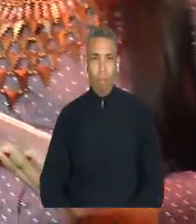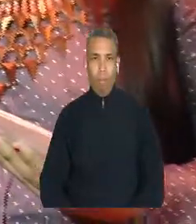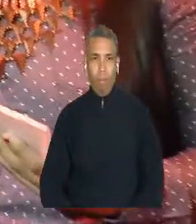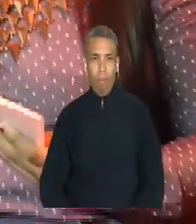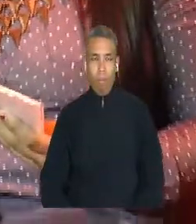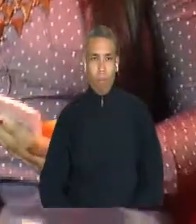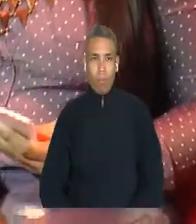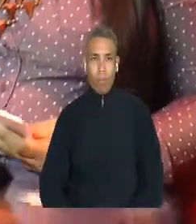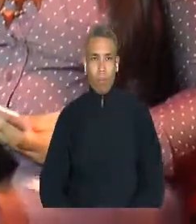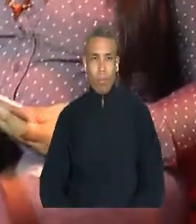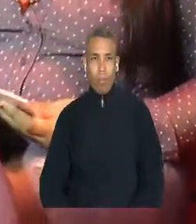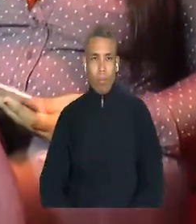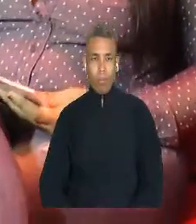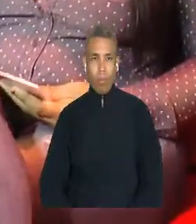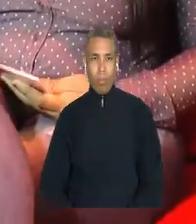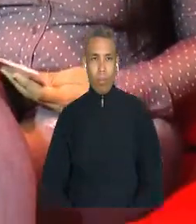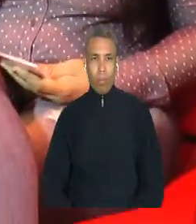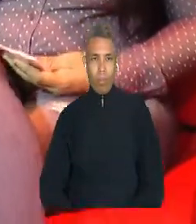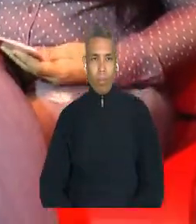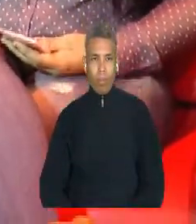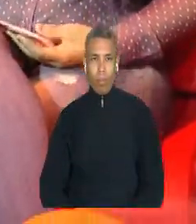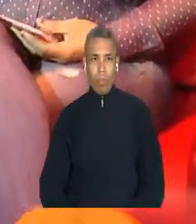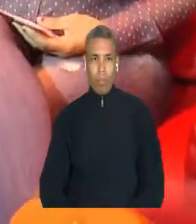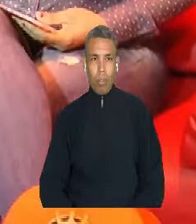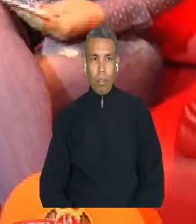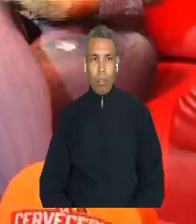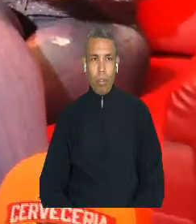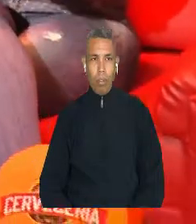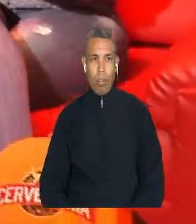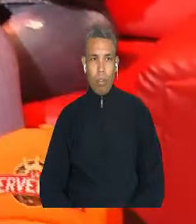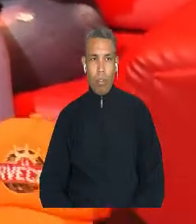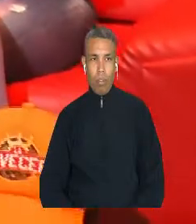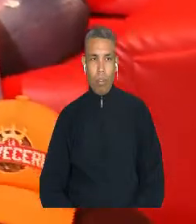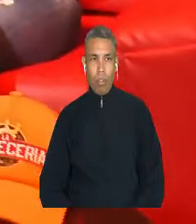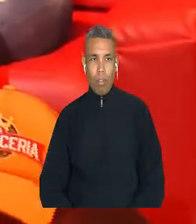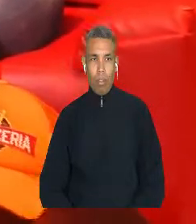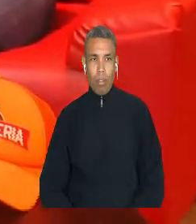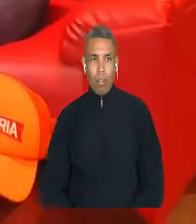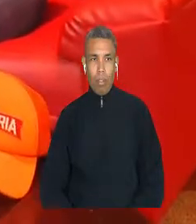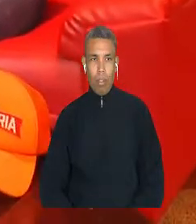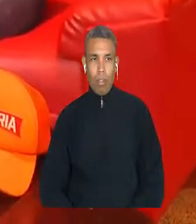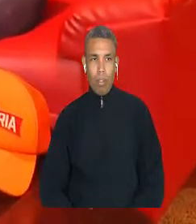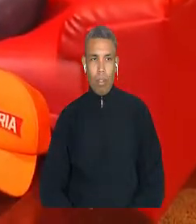también aquí con nosotros. Ella en nuestra primera parte no nos acompañó, pero ya está aquí, una